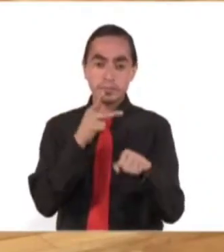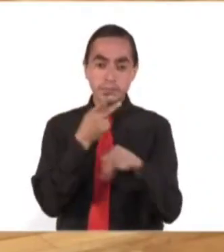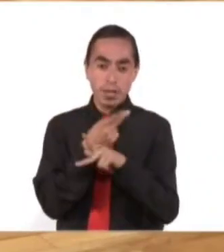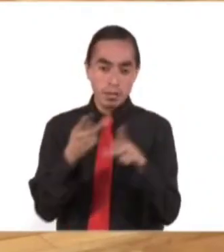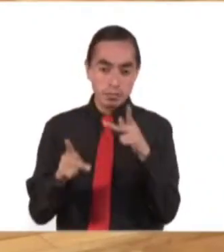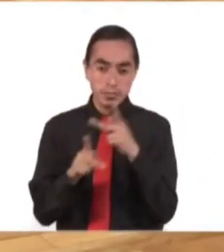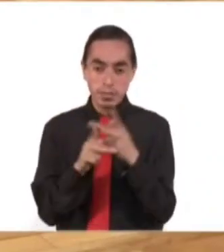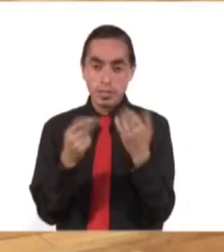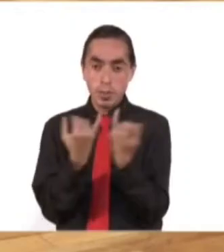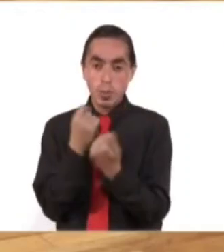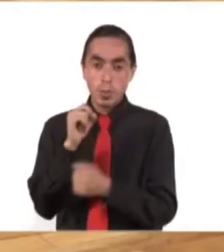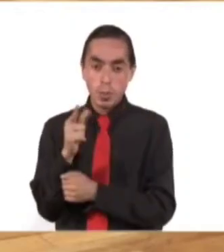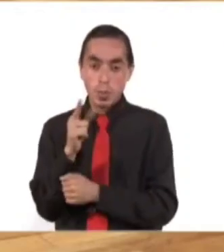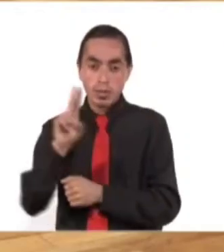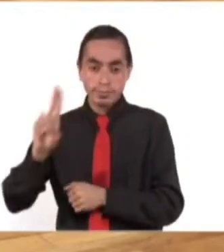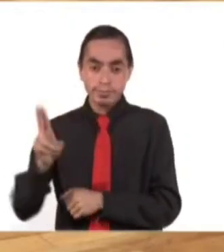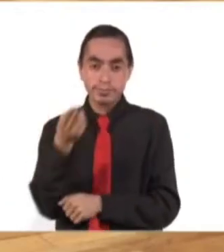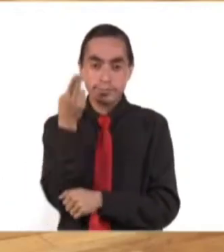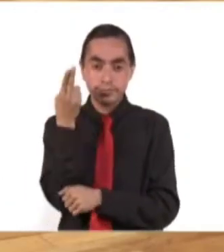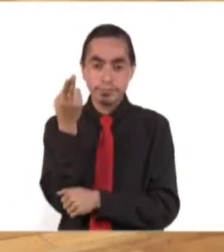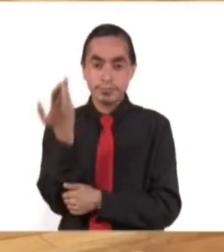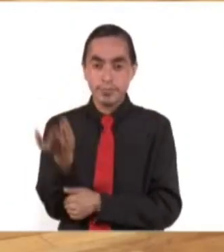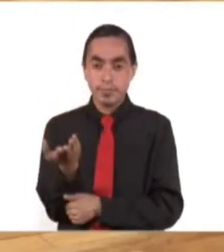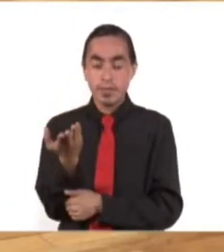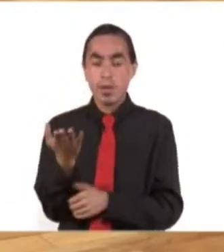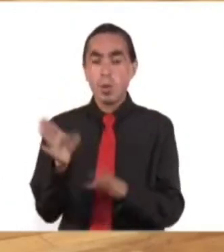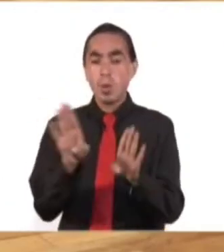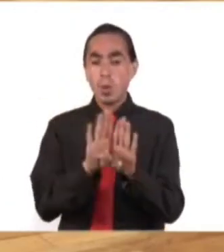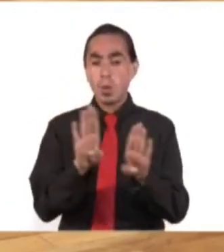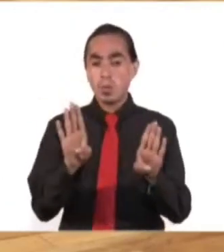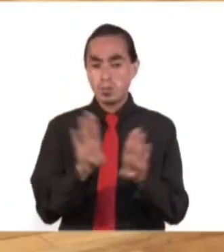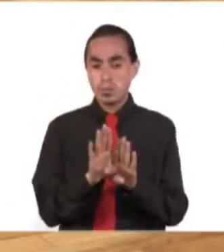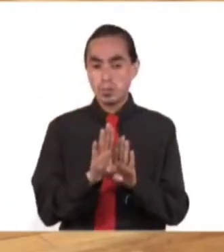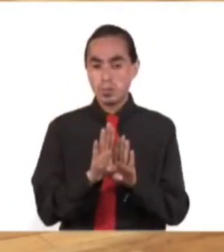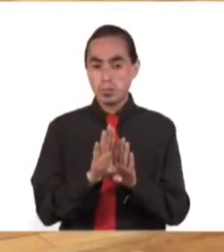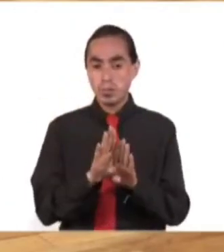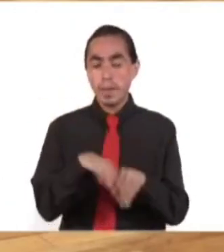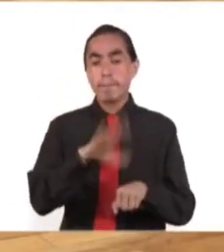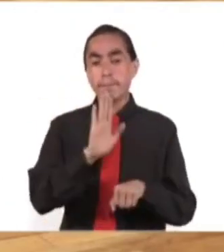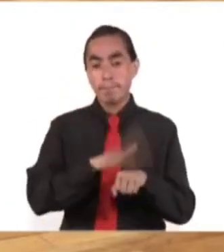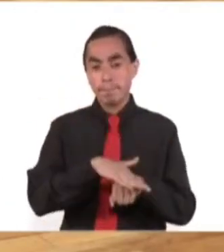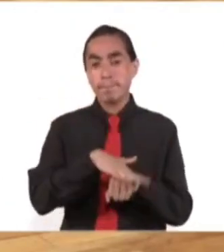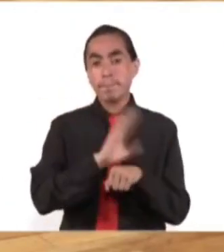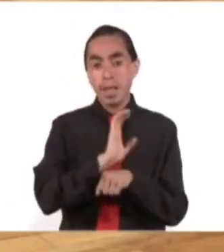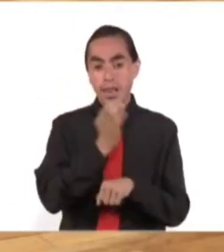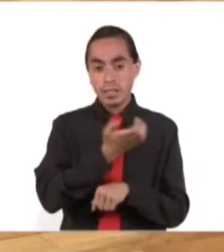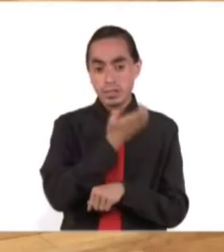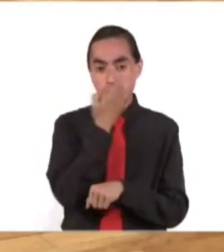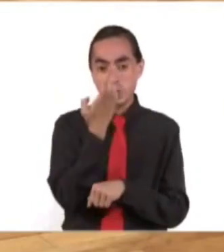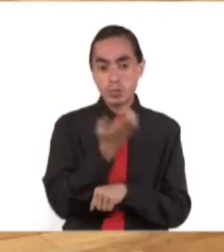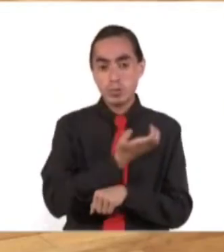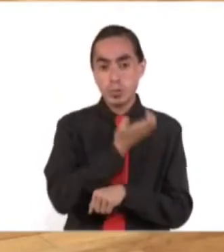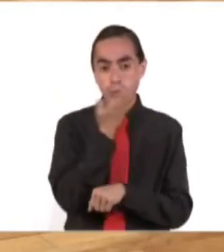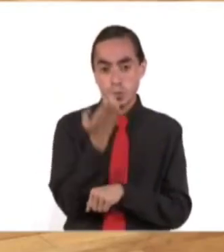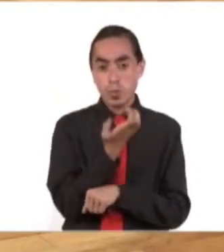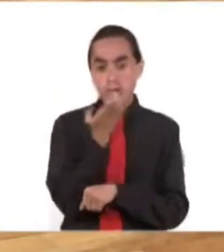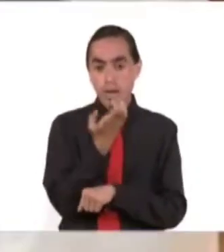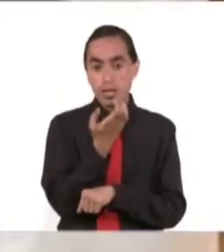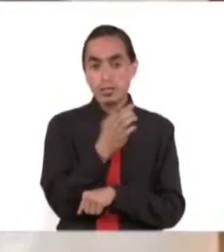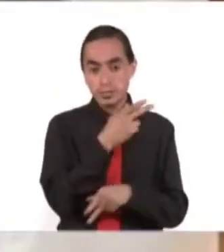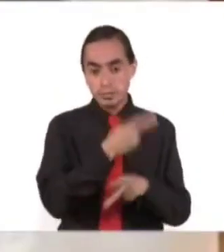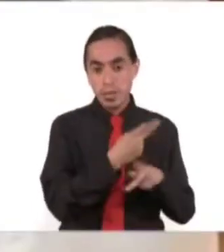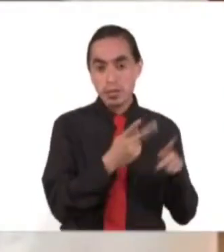la educación superior a través de la ampliación del número de planteles del Instituto de Educación Media